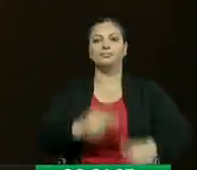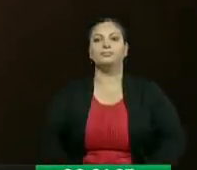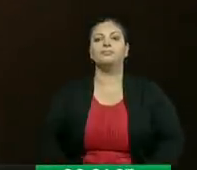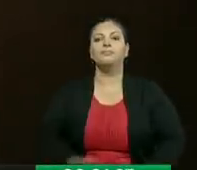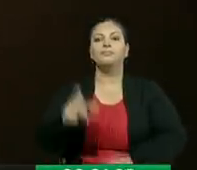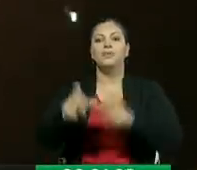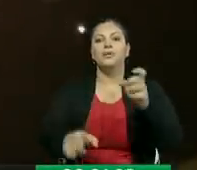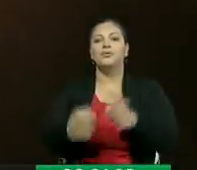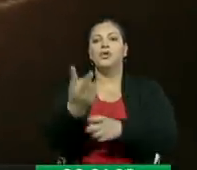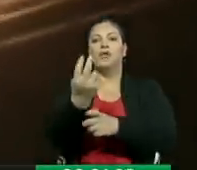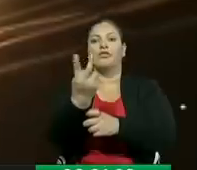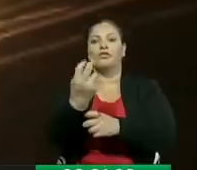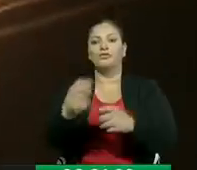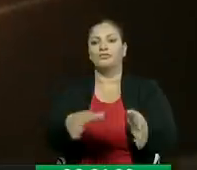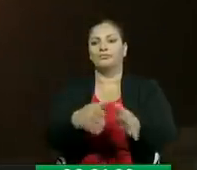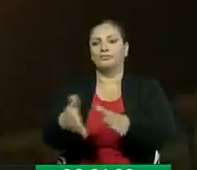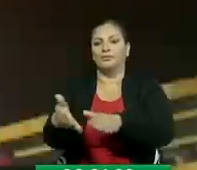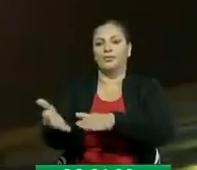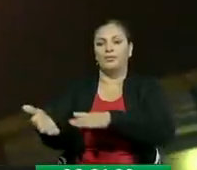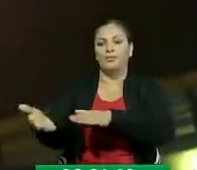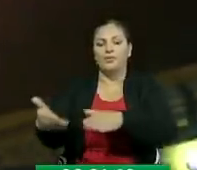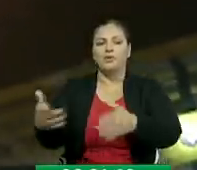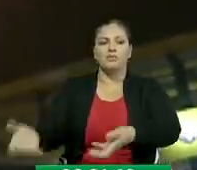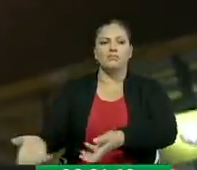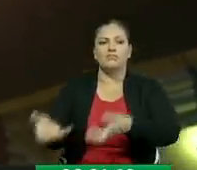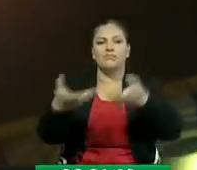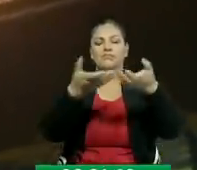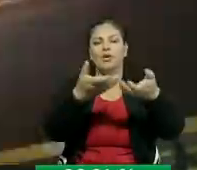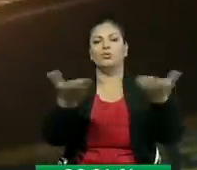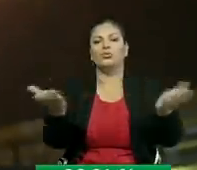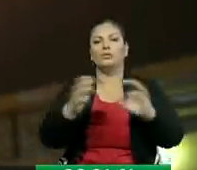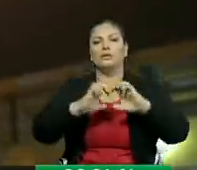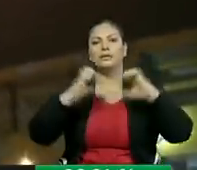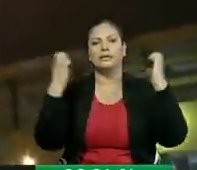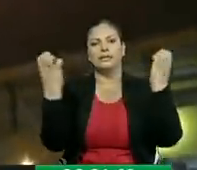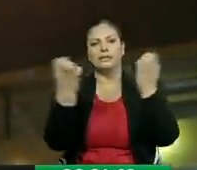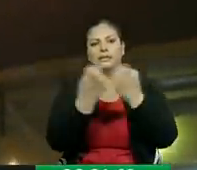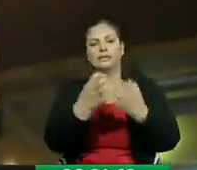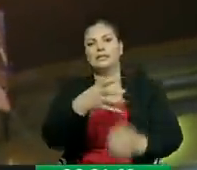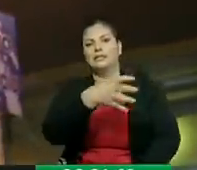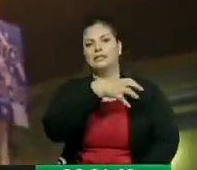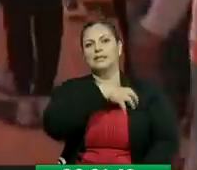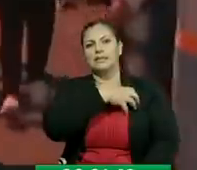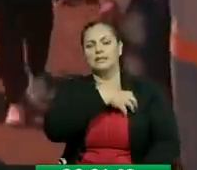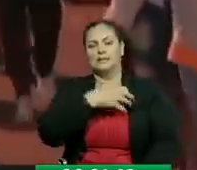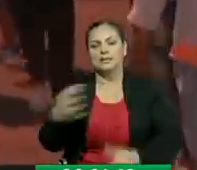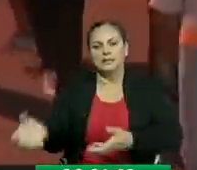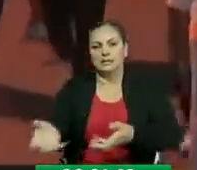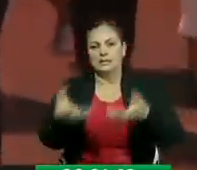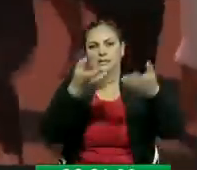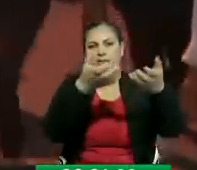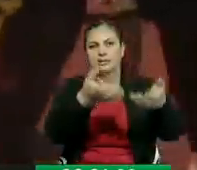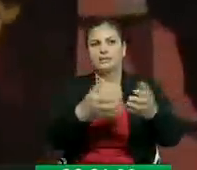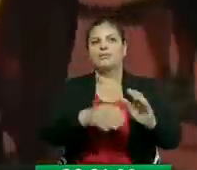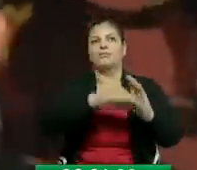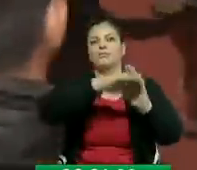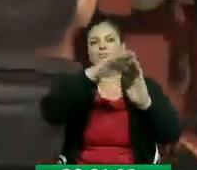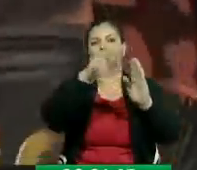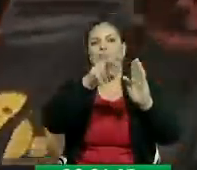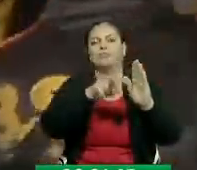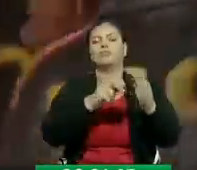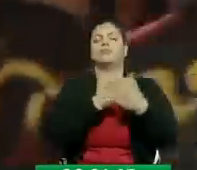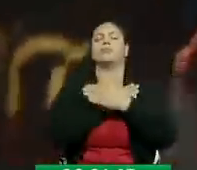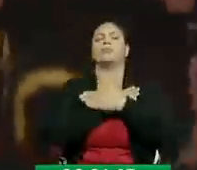hinchas de Barcelona fallecidos en accidente llegaron a Guayaquil desde Cuenca en medio del dolor de sus familiares y